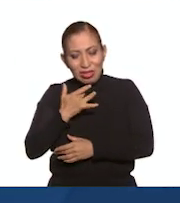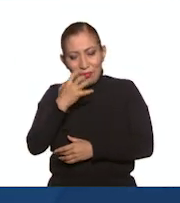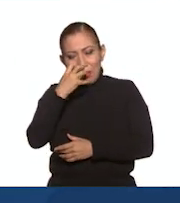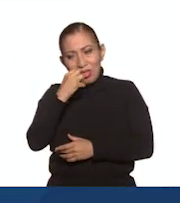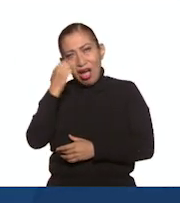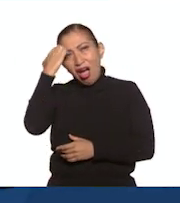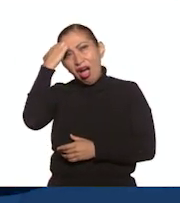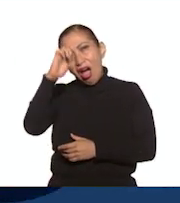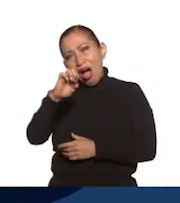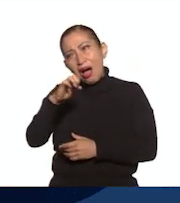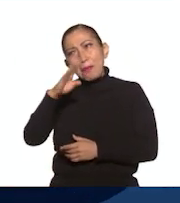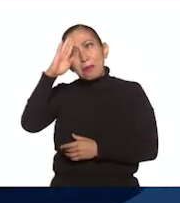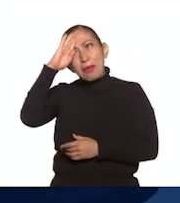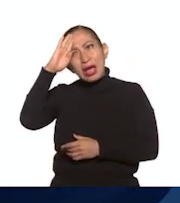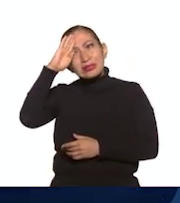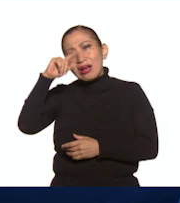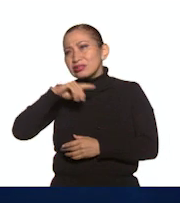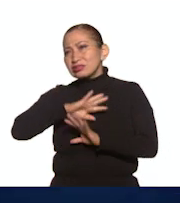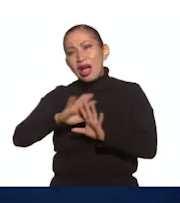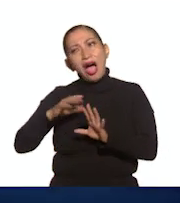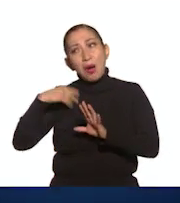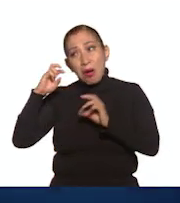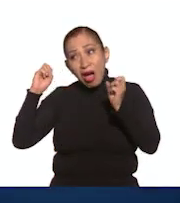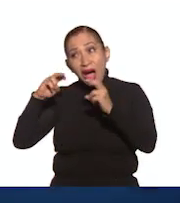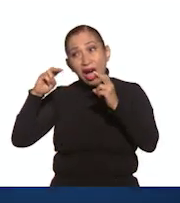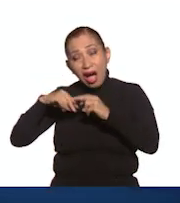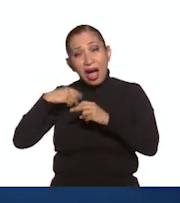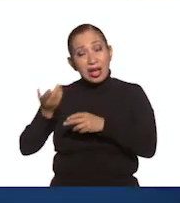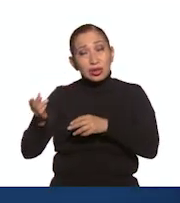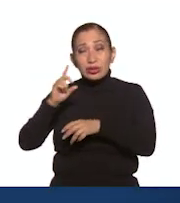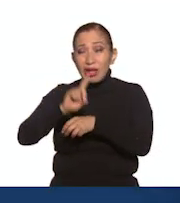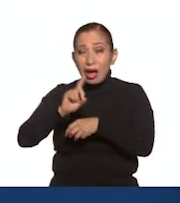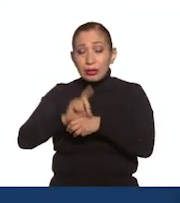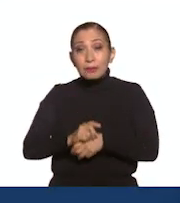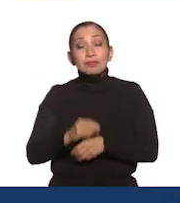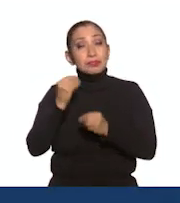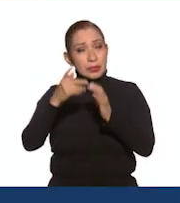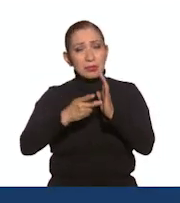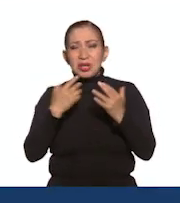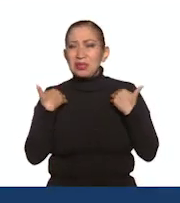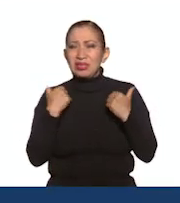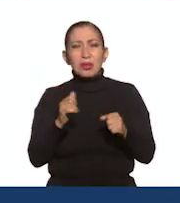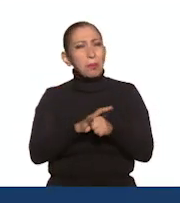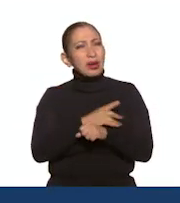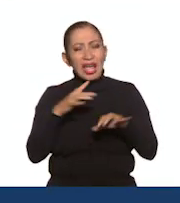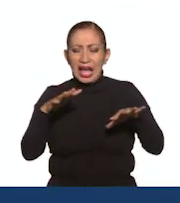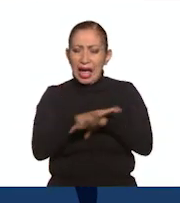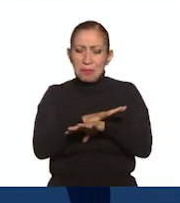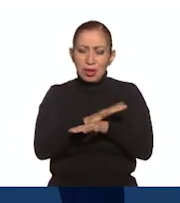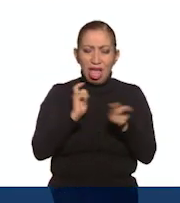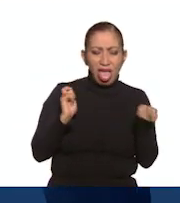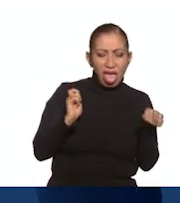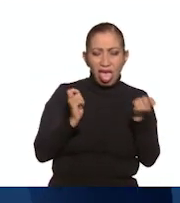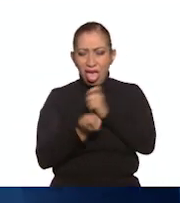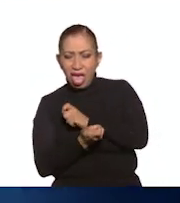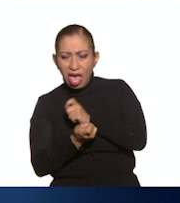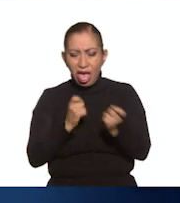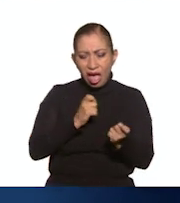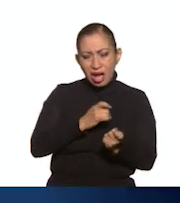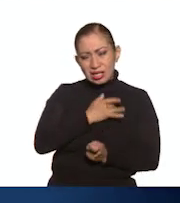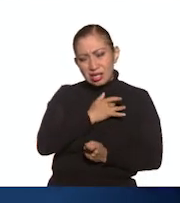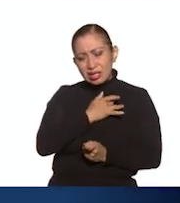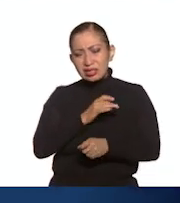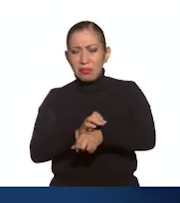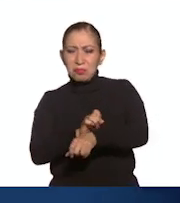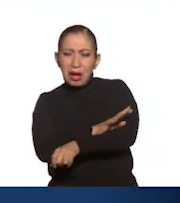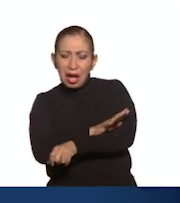triste, tan solo al pensar que ya no volveremos tan seguido. Muchas veces no entiendo por qué cambian mis emociones y sentimientos.